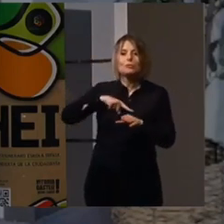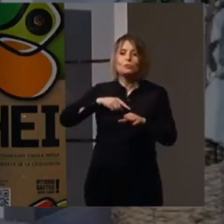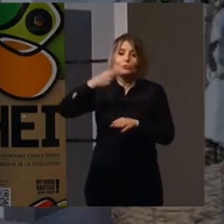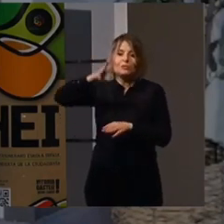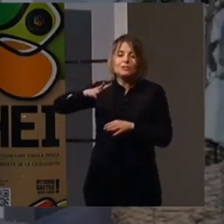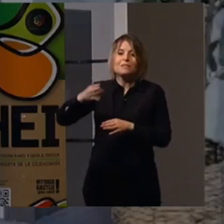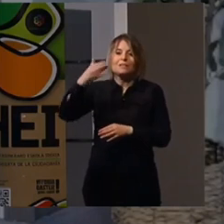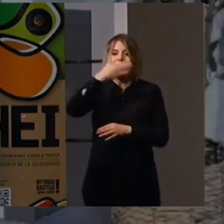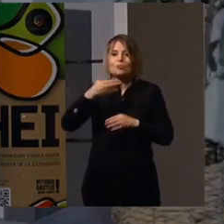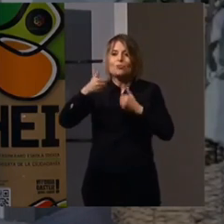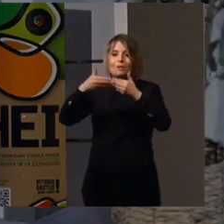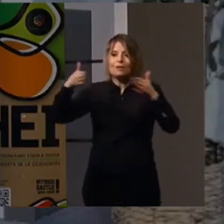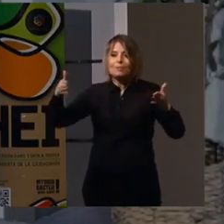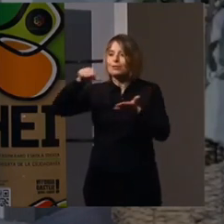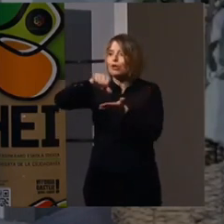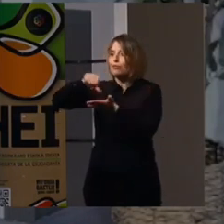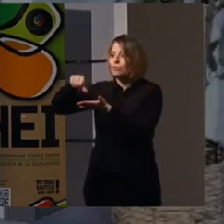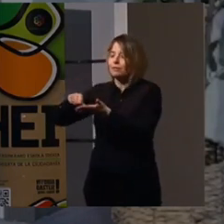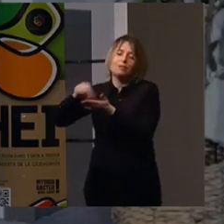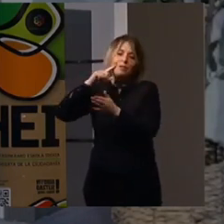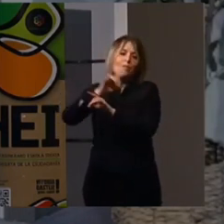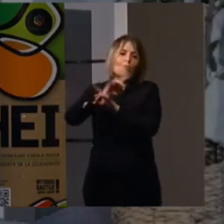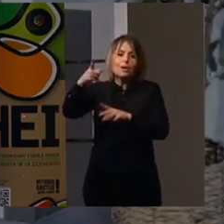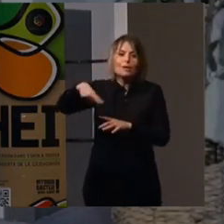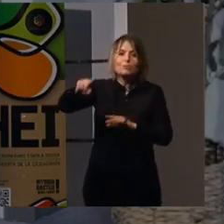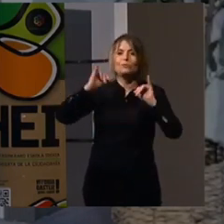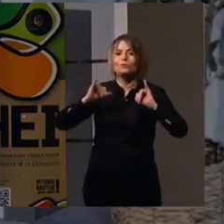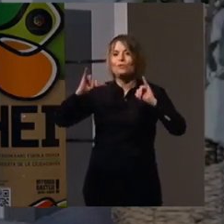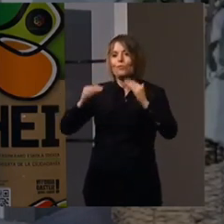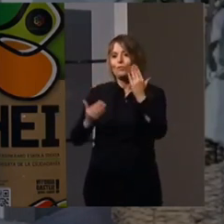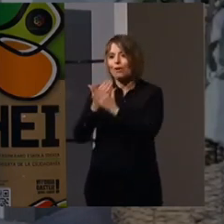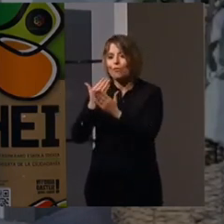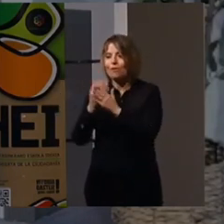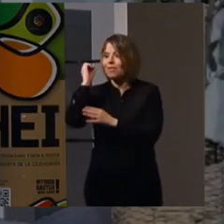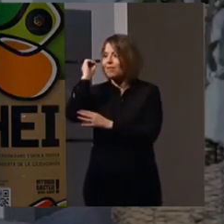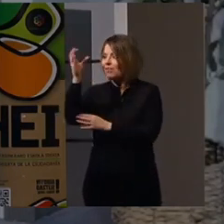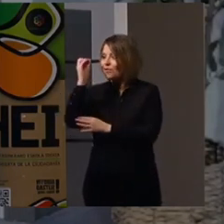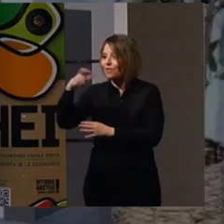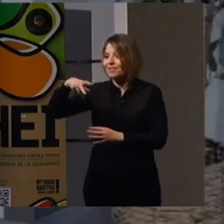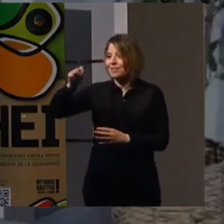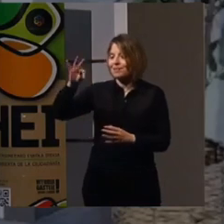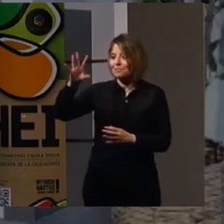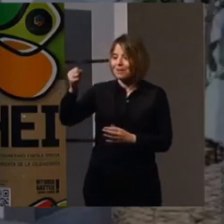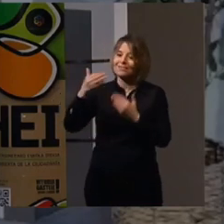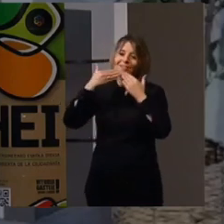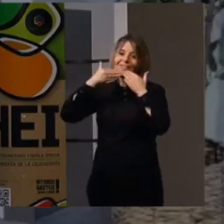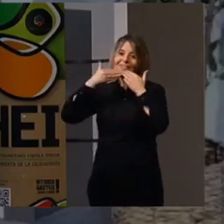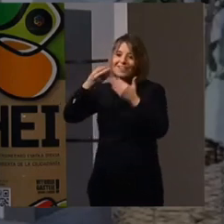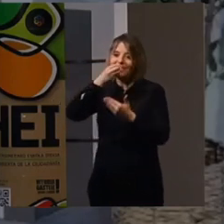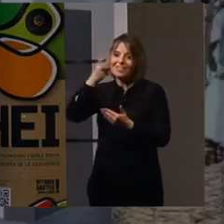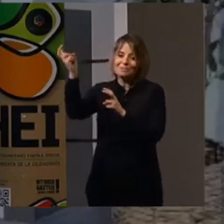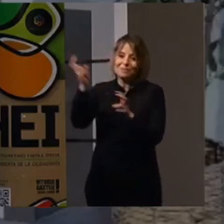este nuevo trimestre de la Escuela Abierta de Ciudadanía y, por supuesto, a disfrutar hoy de la jornada con Marta. Así que, eskerrik